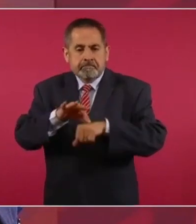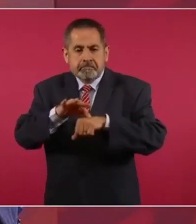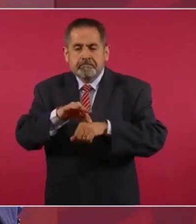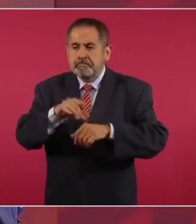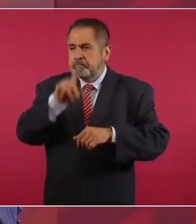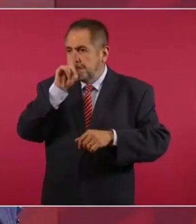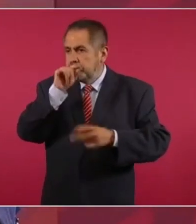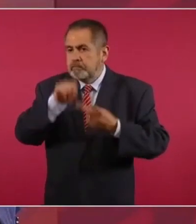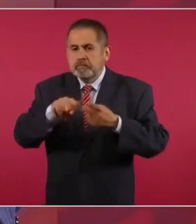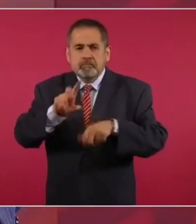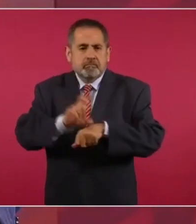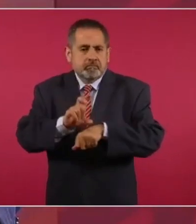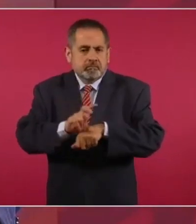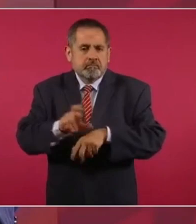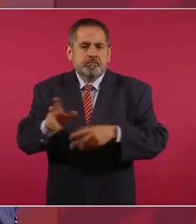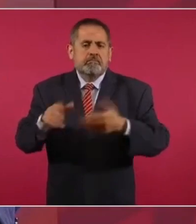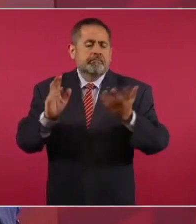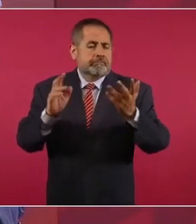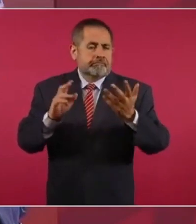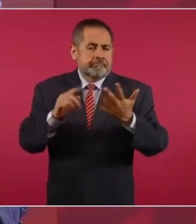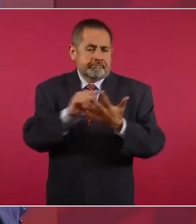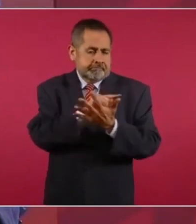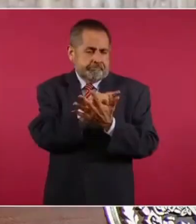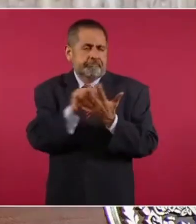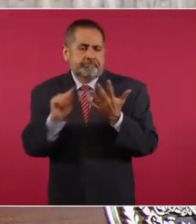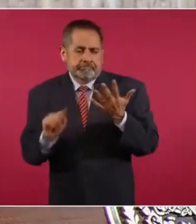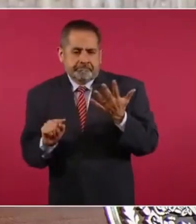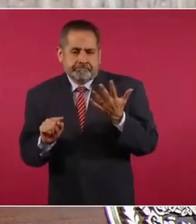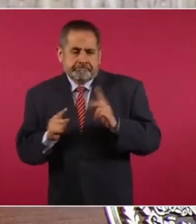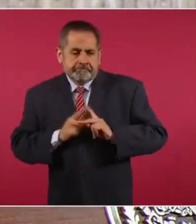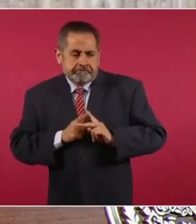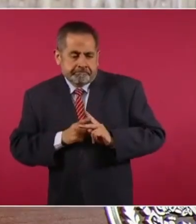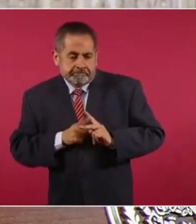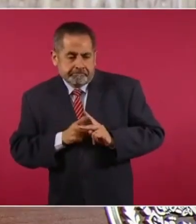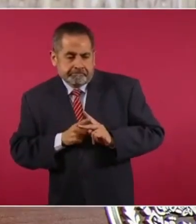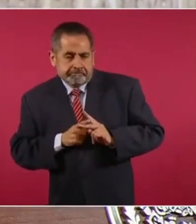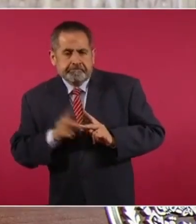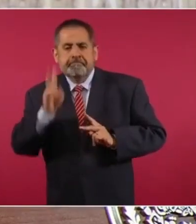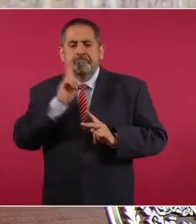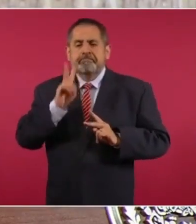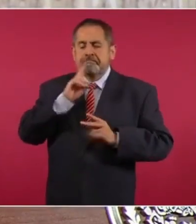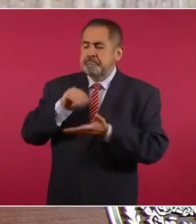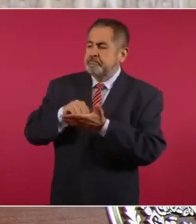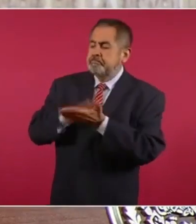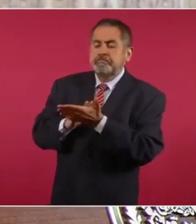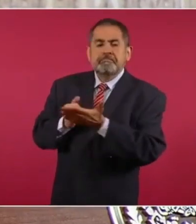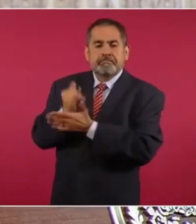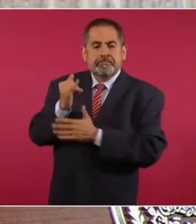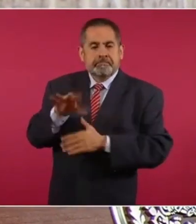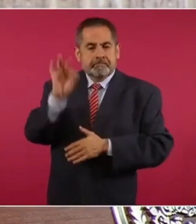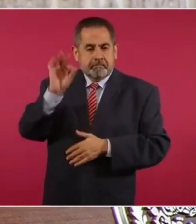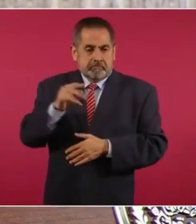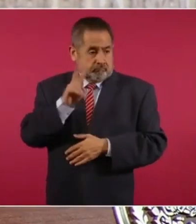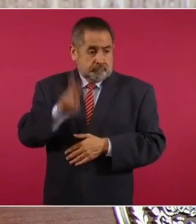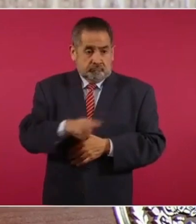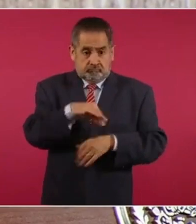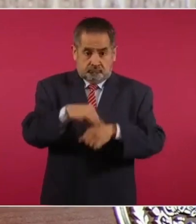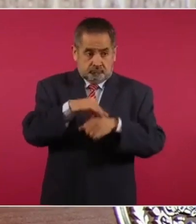pollo, y los huevos. Eso es lo que nos sirve, porque eso es lo real.